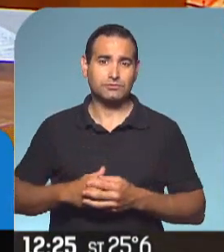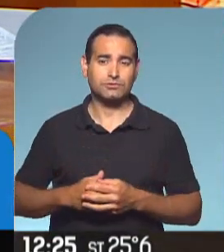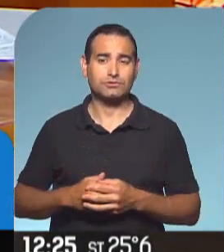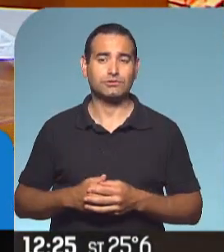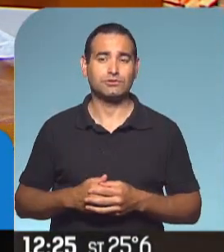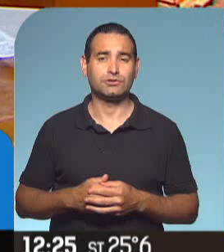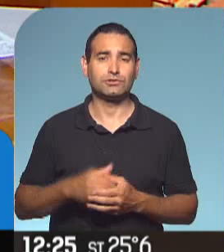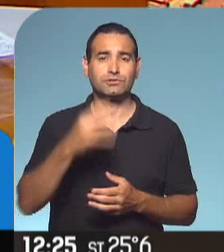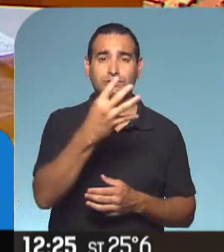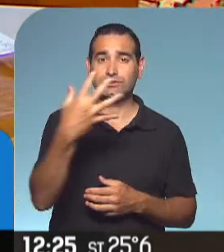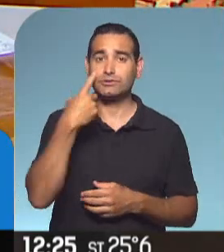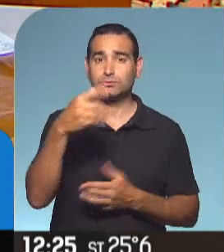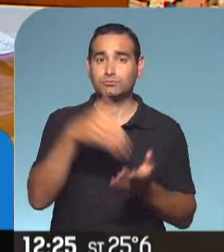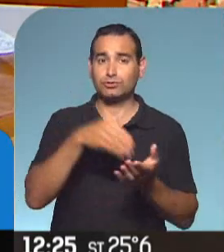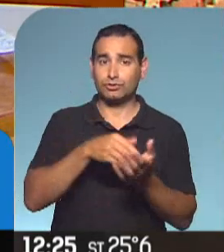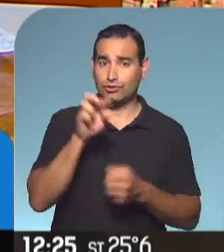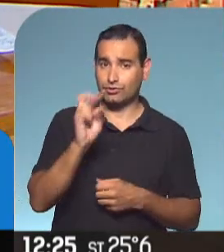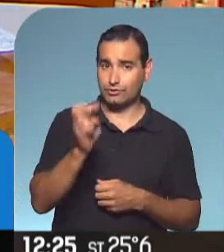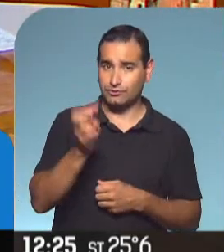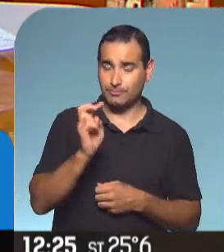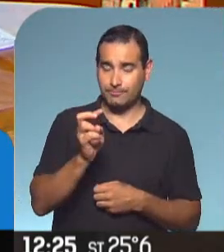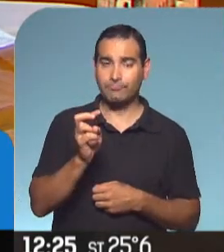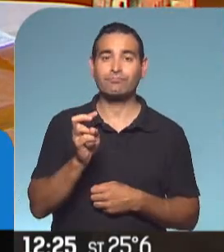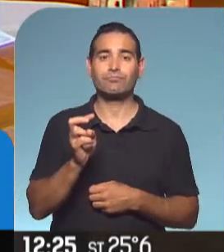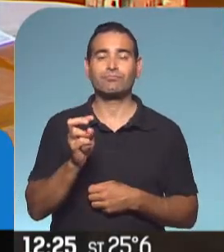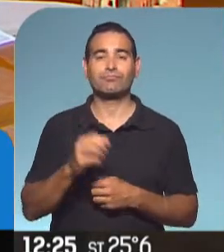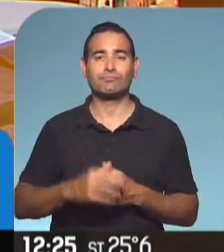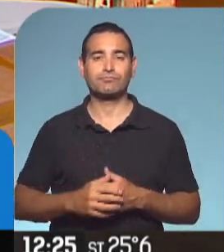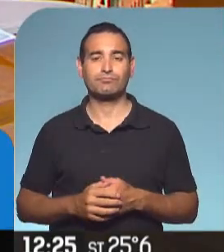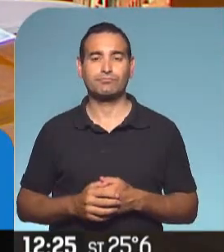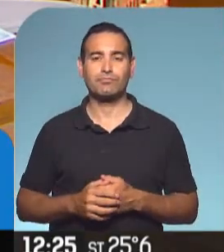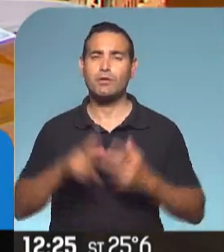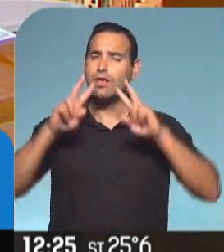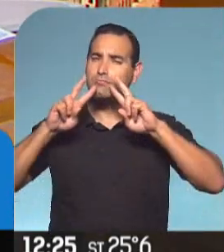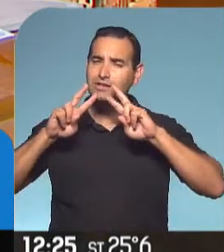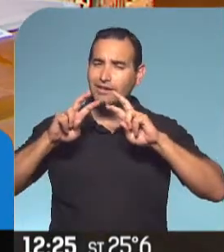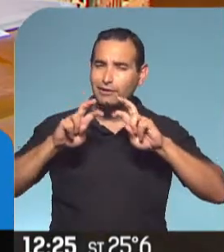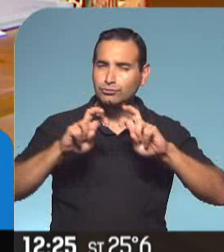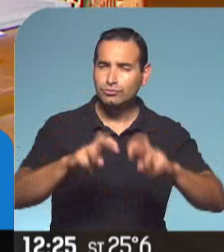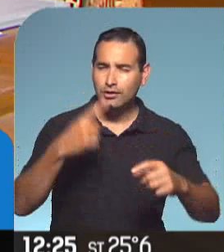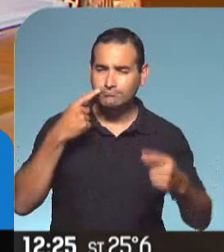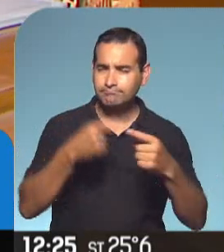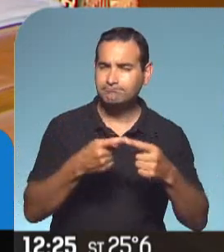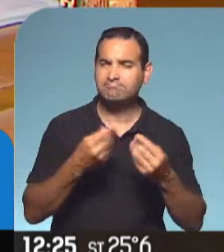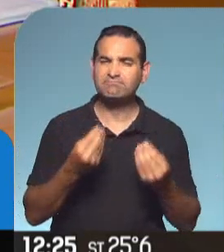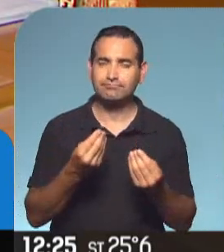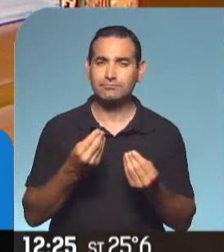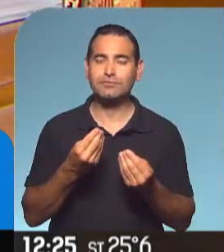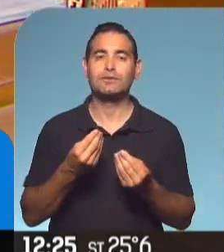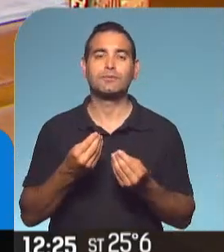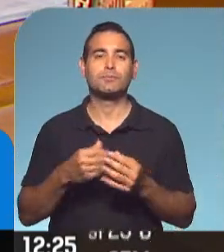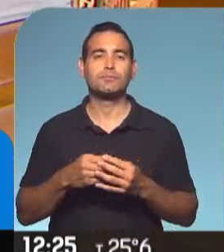los 45.000 millones de dólares. A lo que se va ahora, a donde va a apuntar la investigación, y es lo que pide la Oficina Anticorrupción,